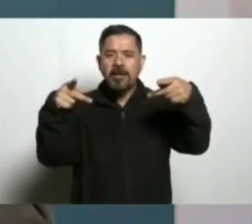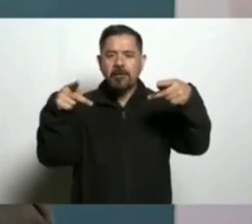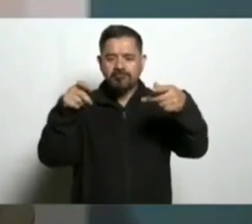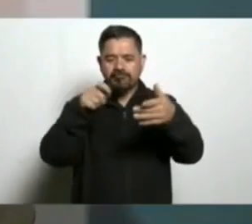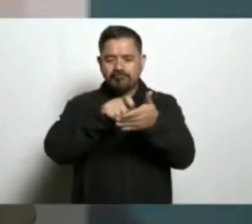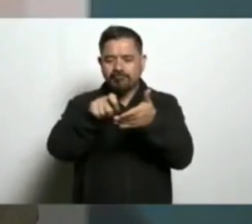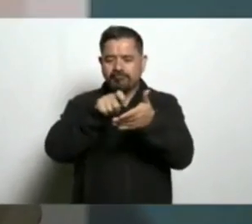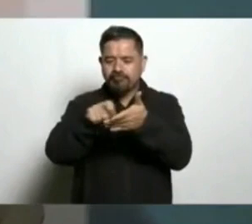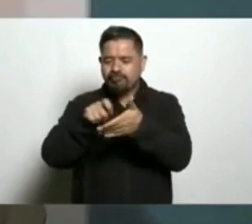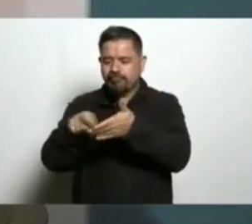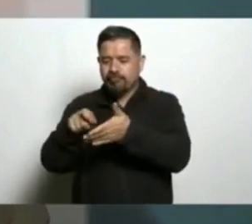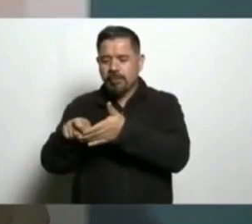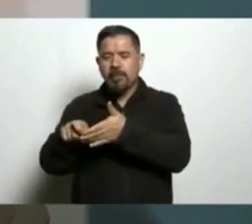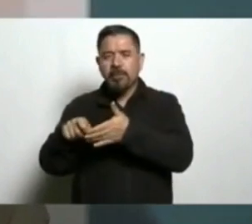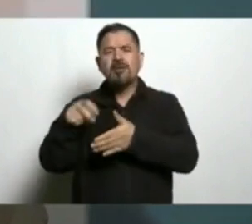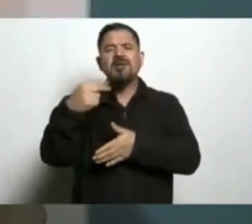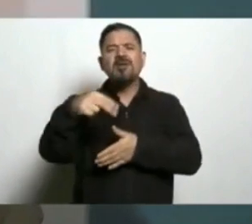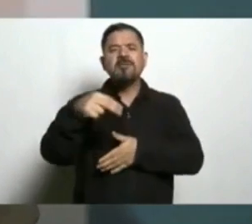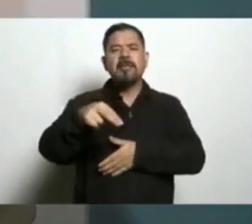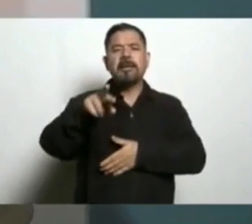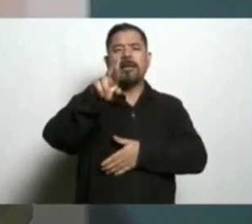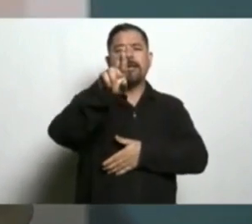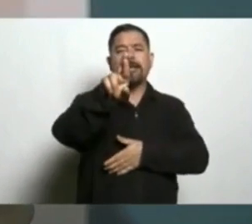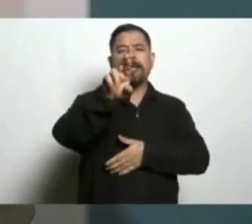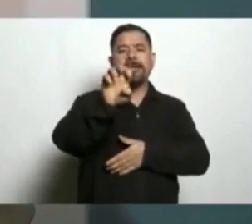llamado Regeneración.